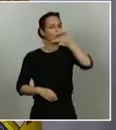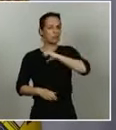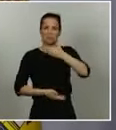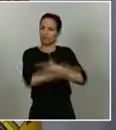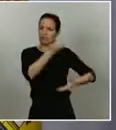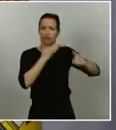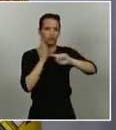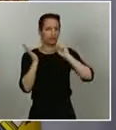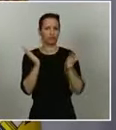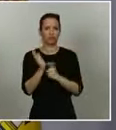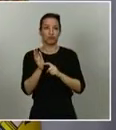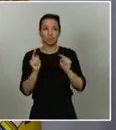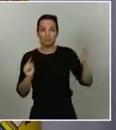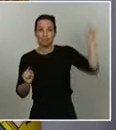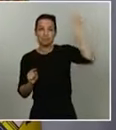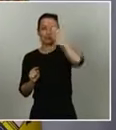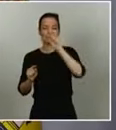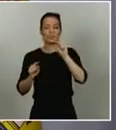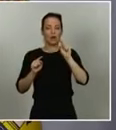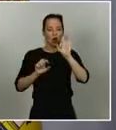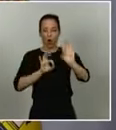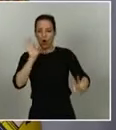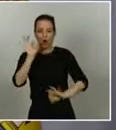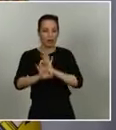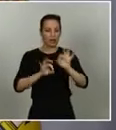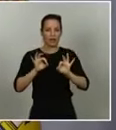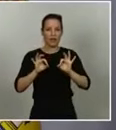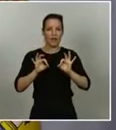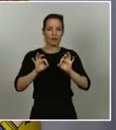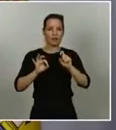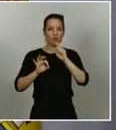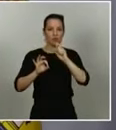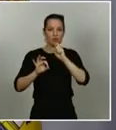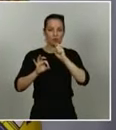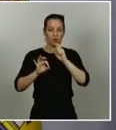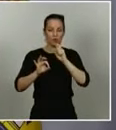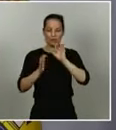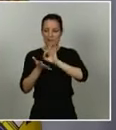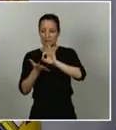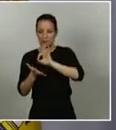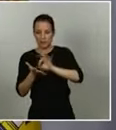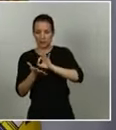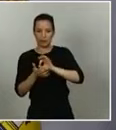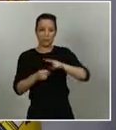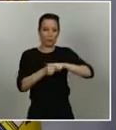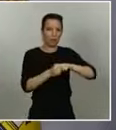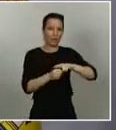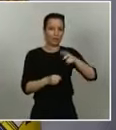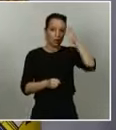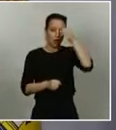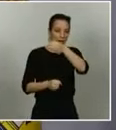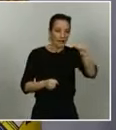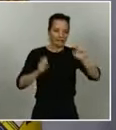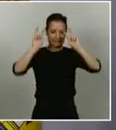que han tenido que adaptar su organización estructurada en servicios y provincias y localidades para la mejor respuesta al